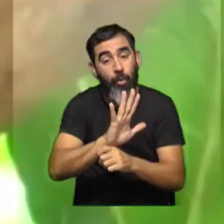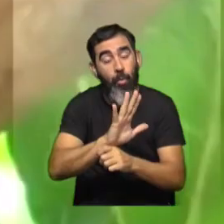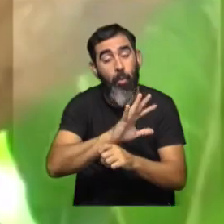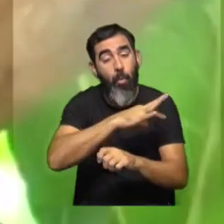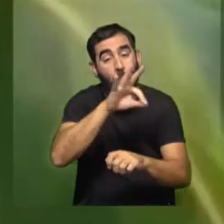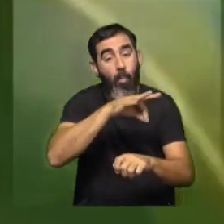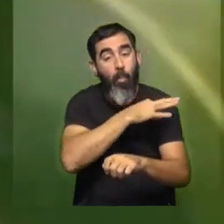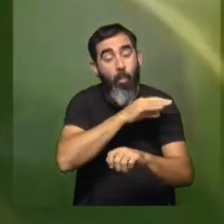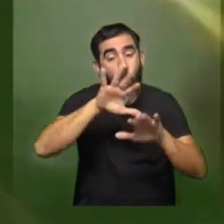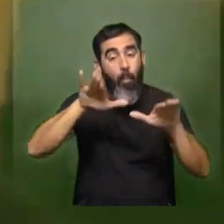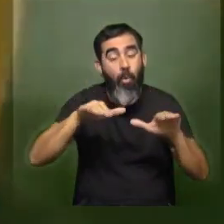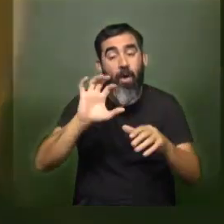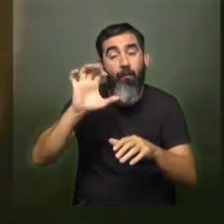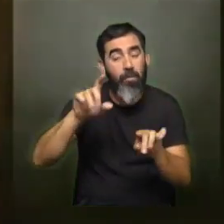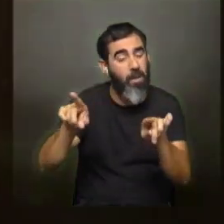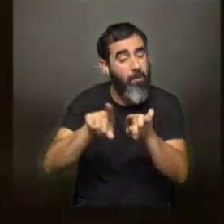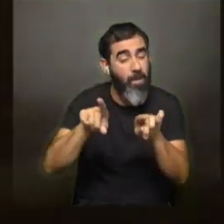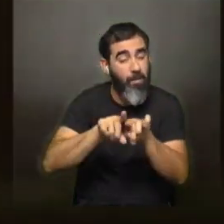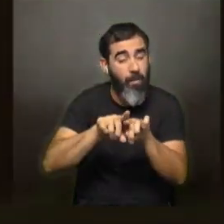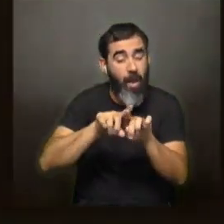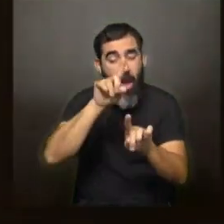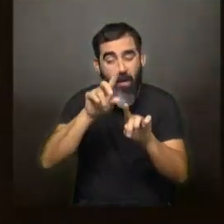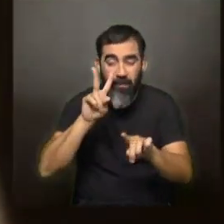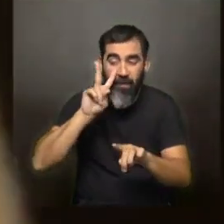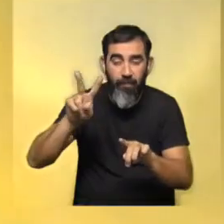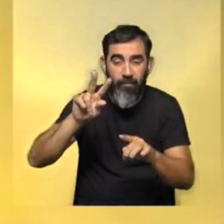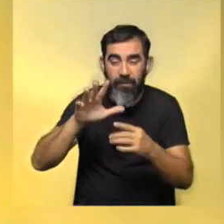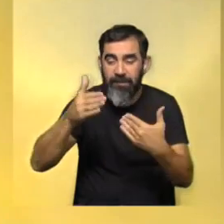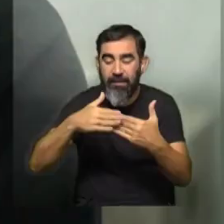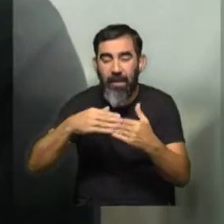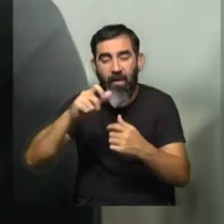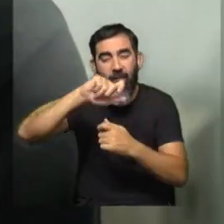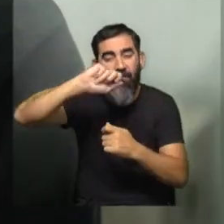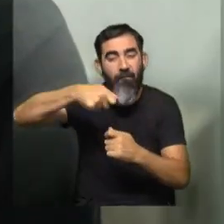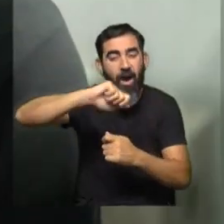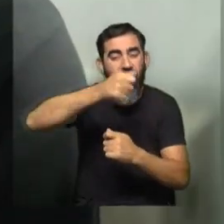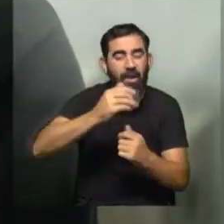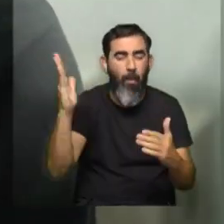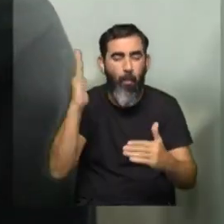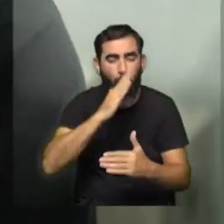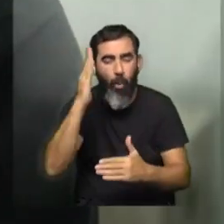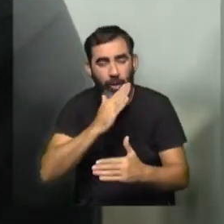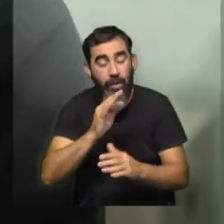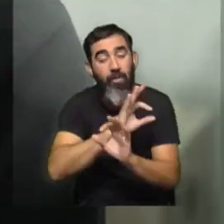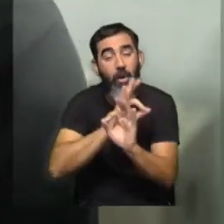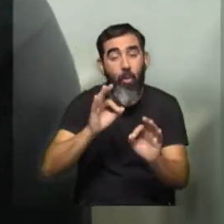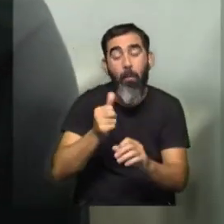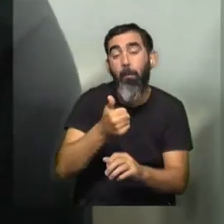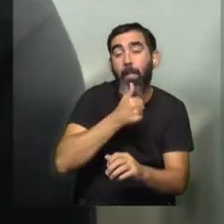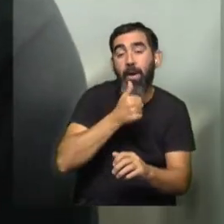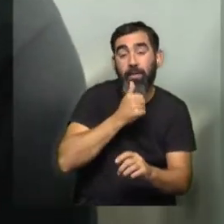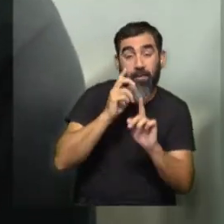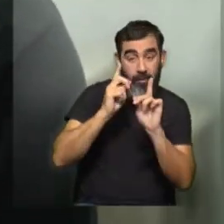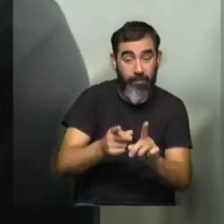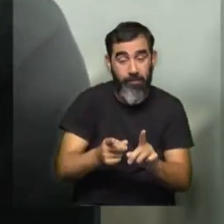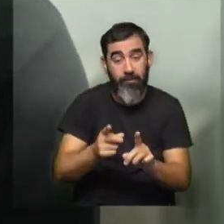la fruta, que es la misma mosquita que muchas veces encontramos alrededor de las bananas que están un poco podridas o del mate.